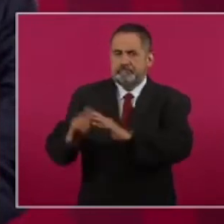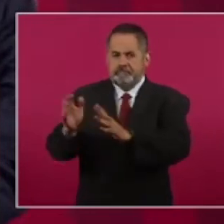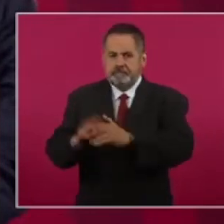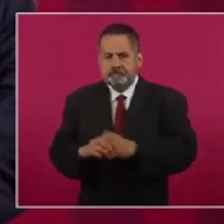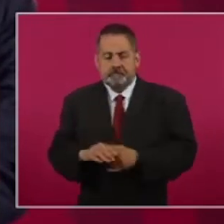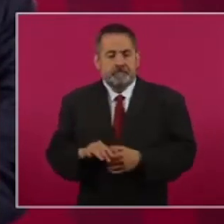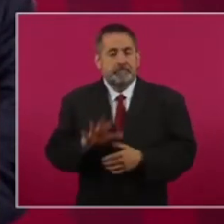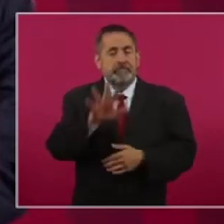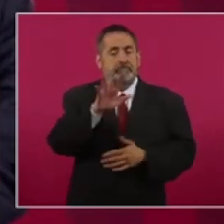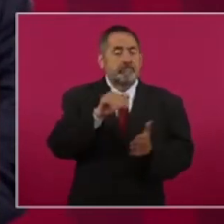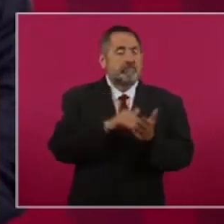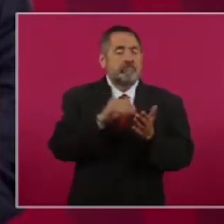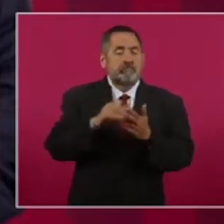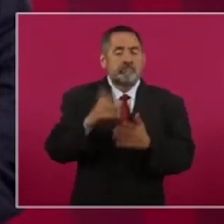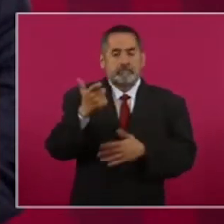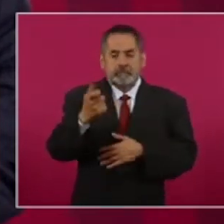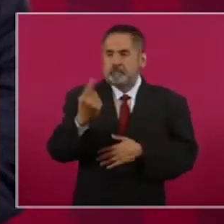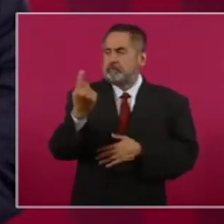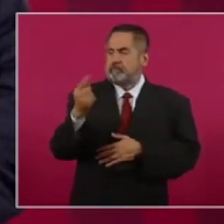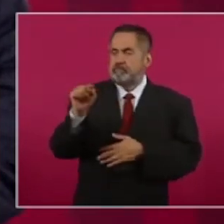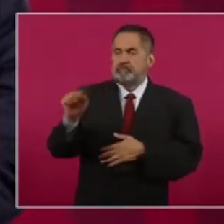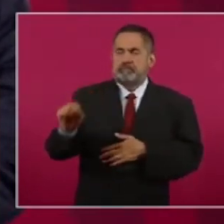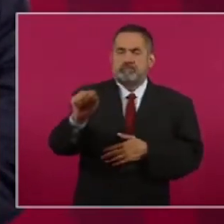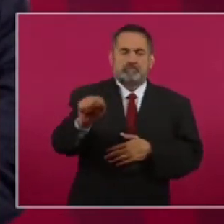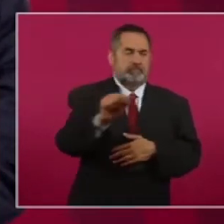5 millones de pesos la construcción,